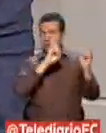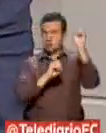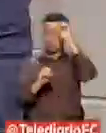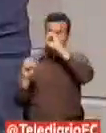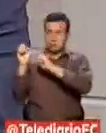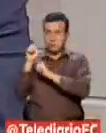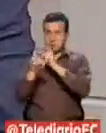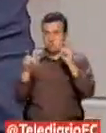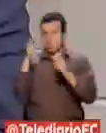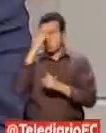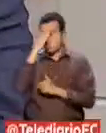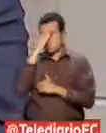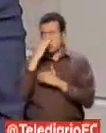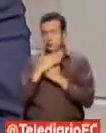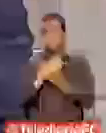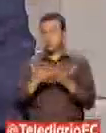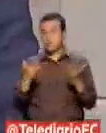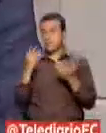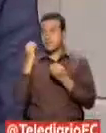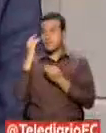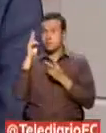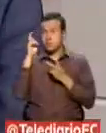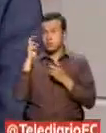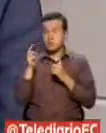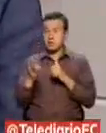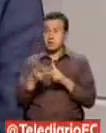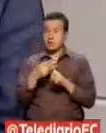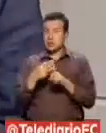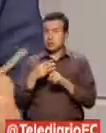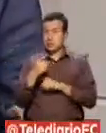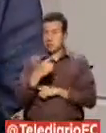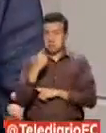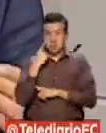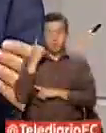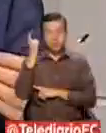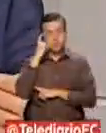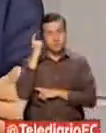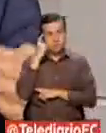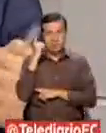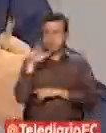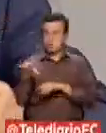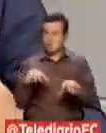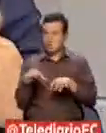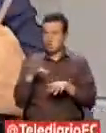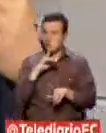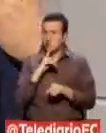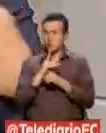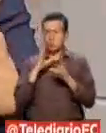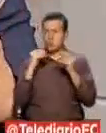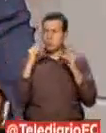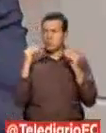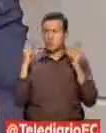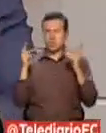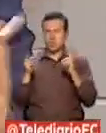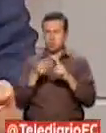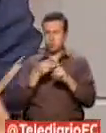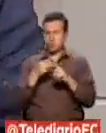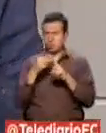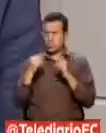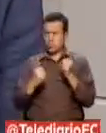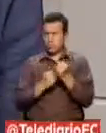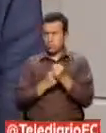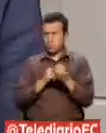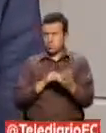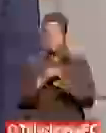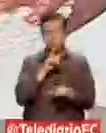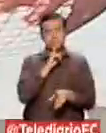y personas informadas respecto del uso de las redes sociales, ¿ustedes creen que están actuando de verdad miles de cuentas a favor de esa